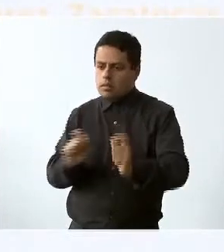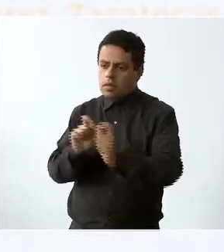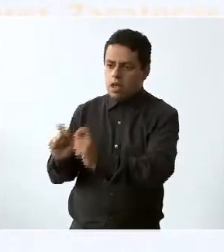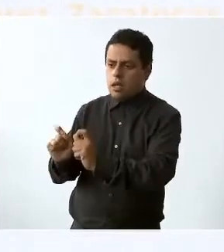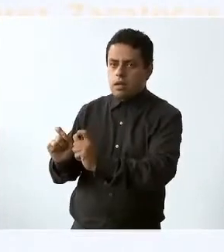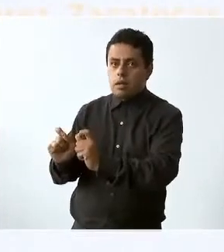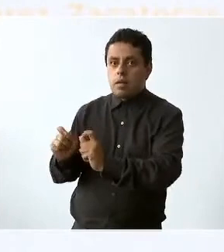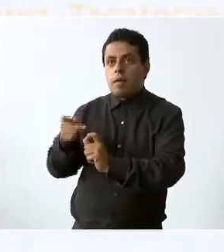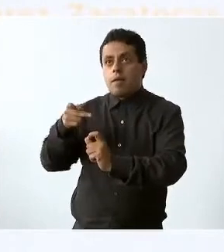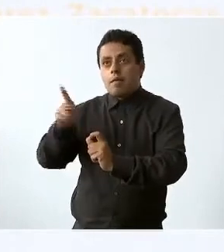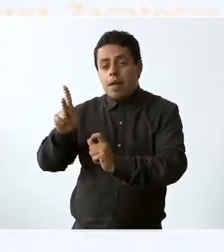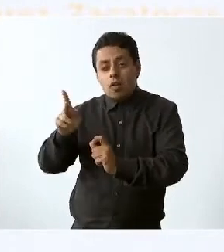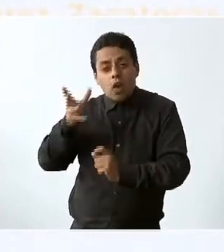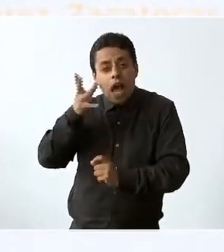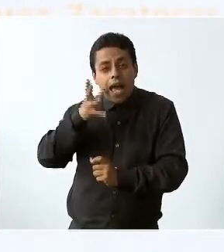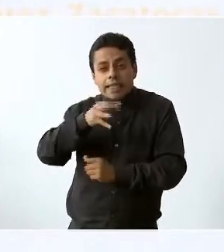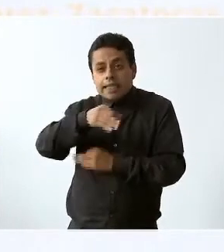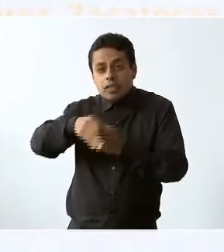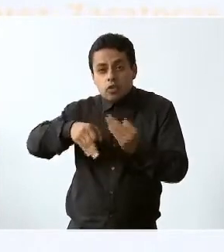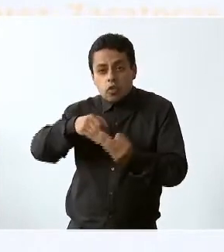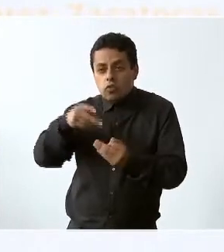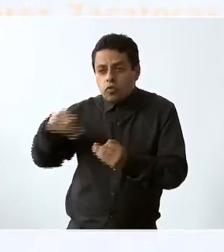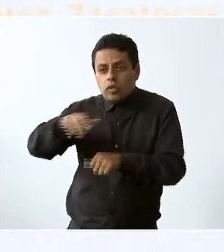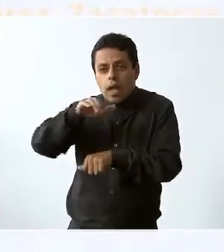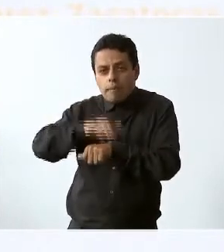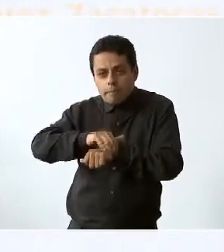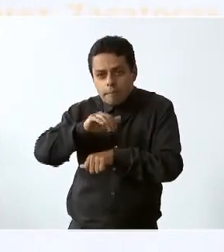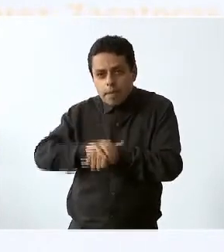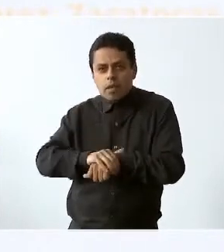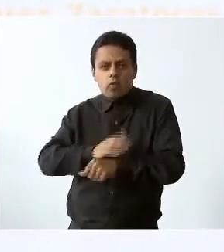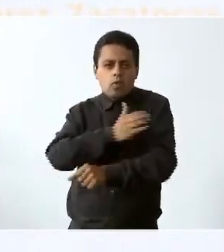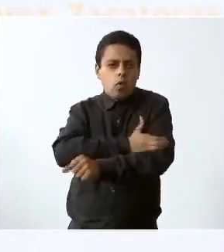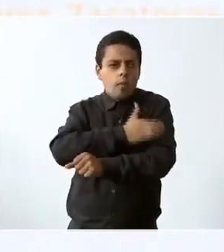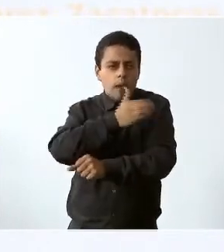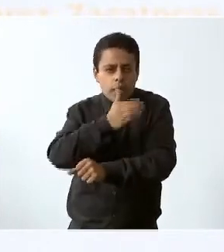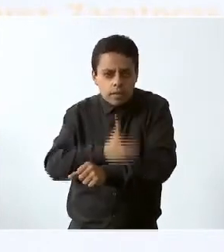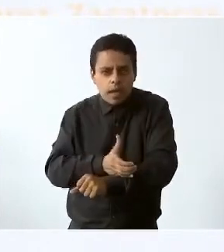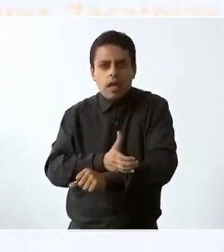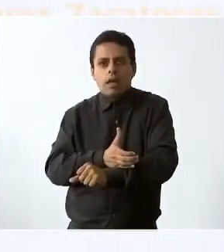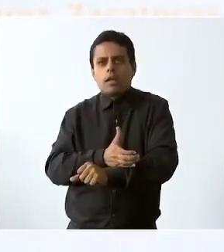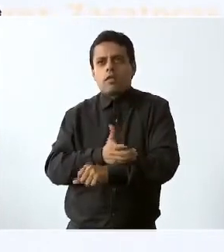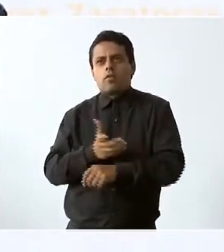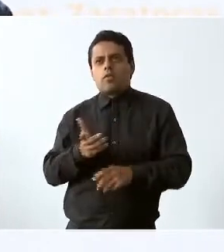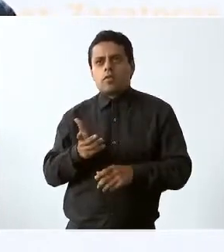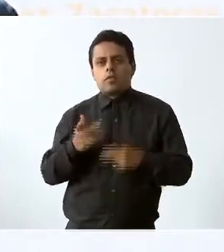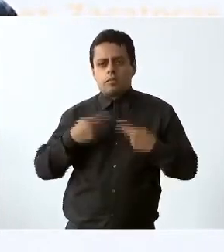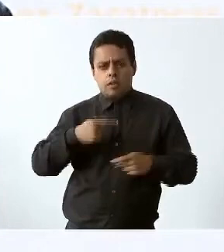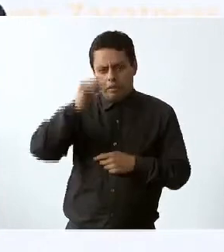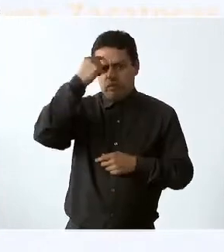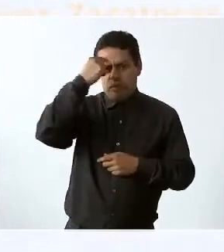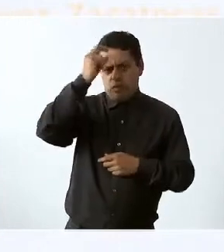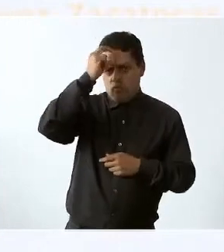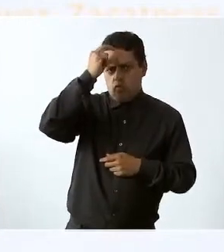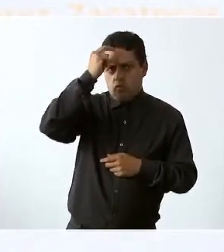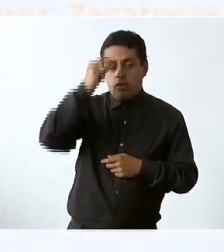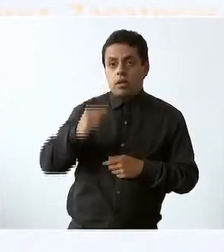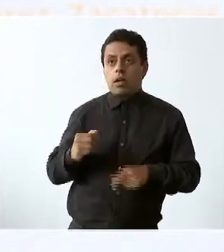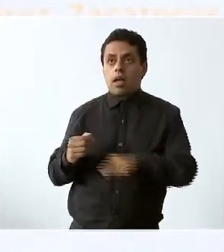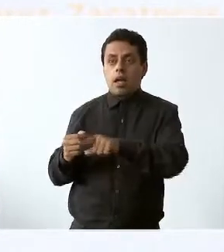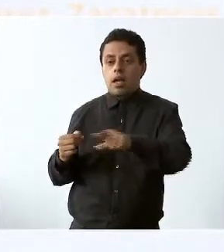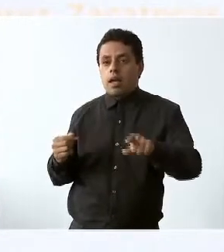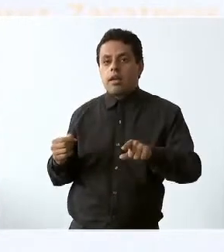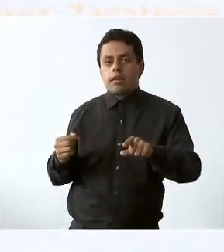casi todos sus amigos, compañeros, los intelectuales